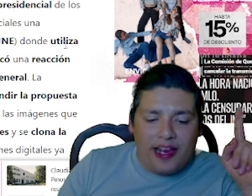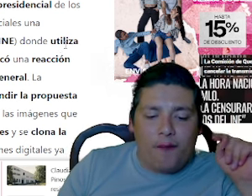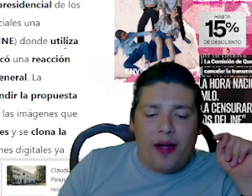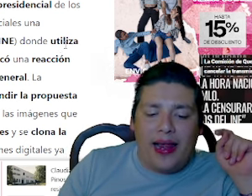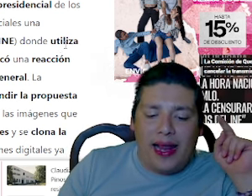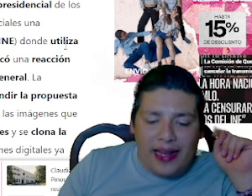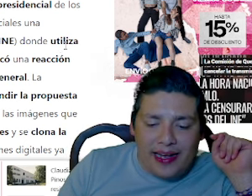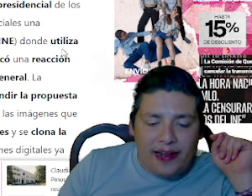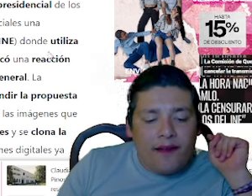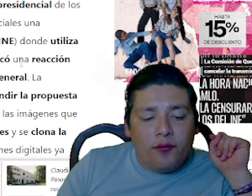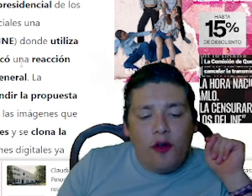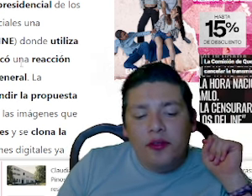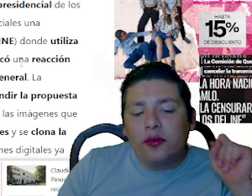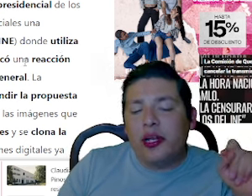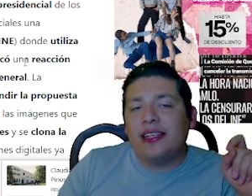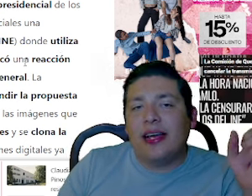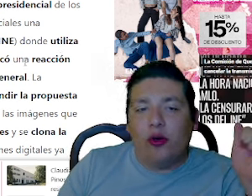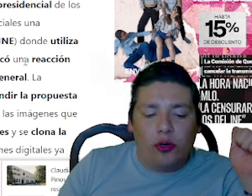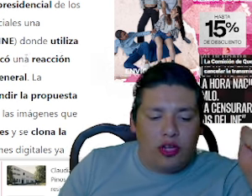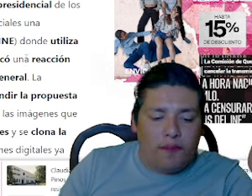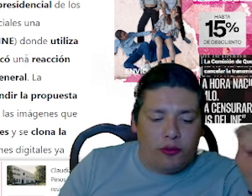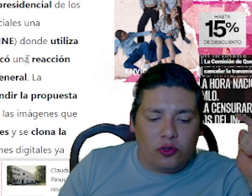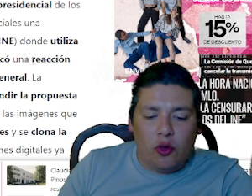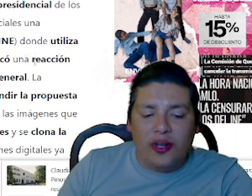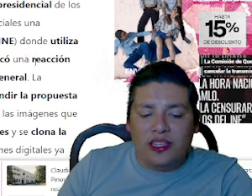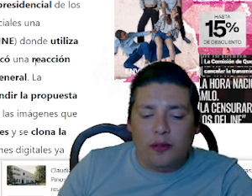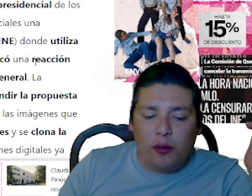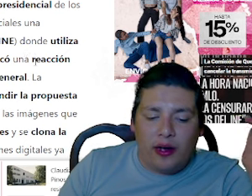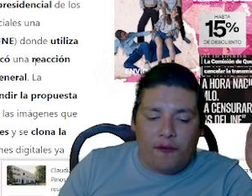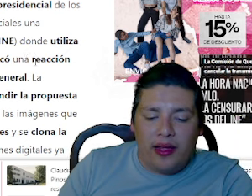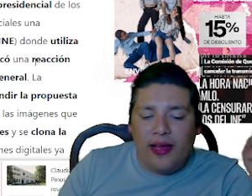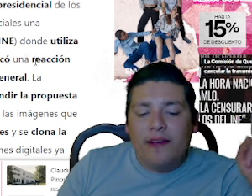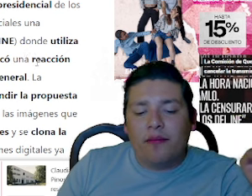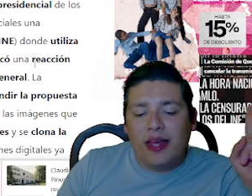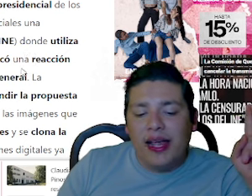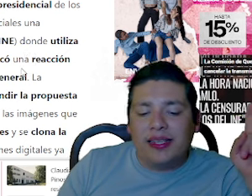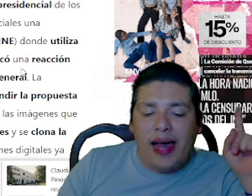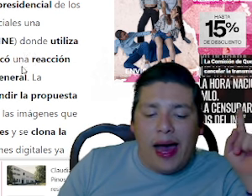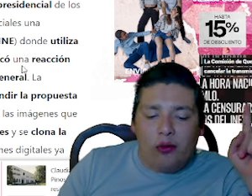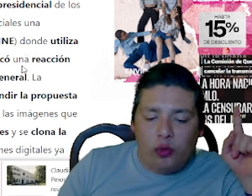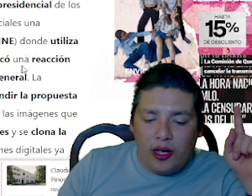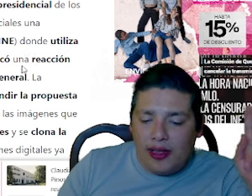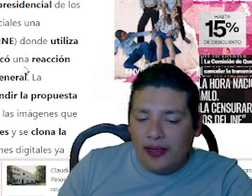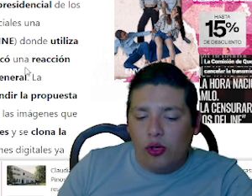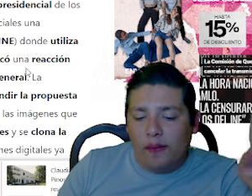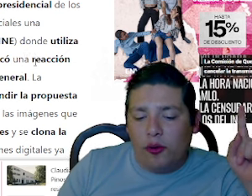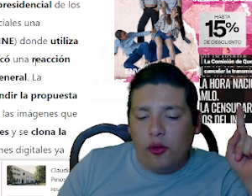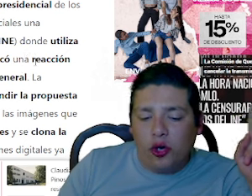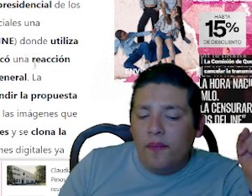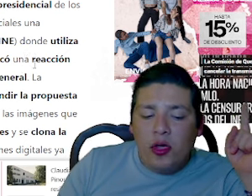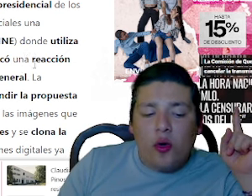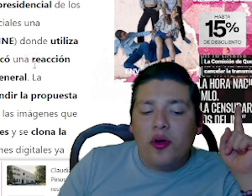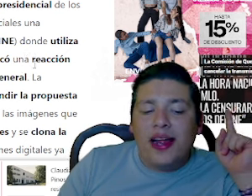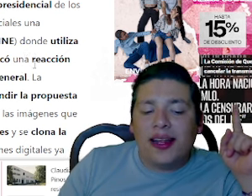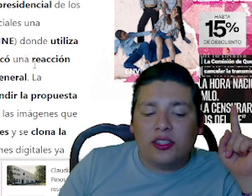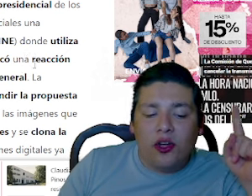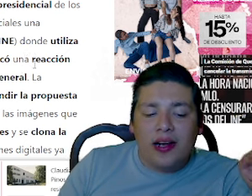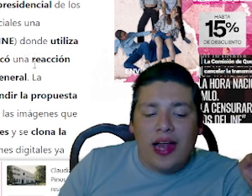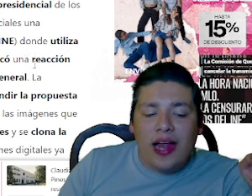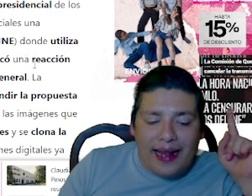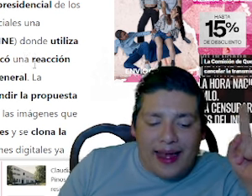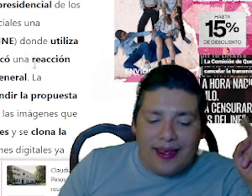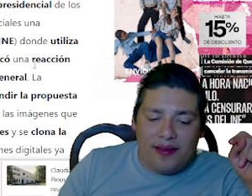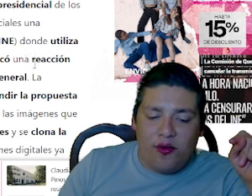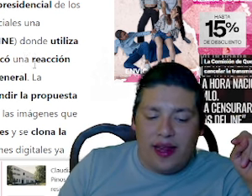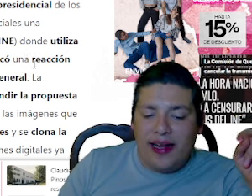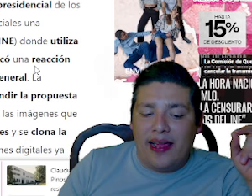de campaña para el INE donde utiliza logotipos, colores y tipografía de esa autoridad, lo que provocó una